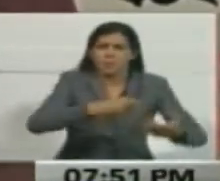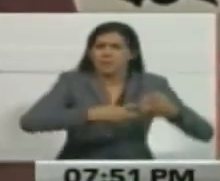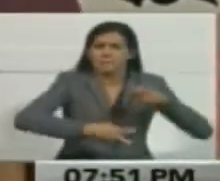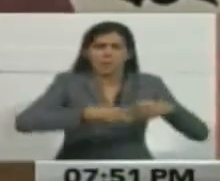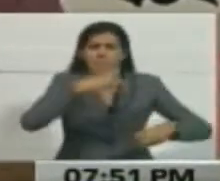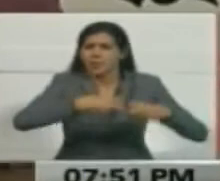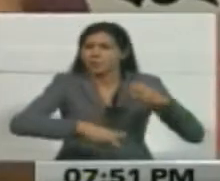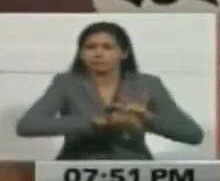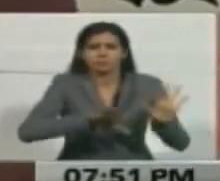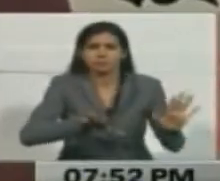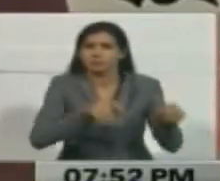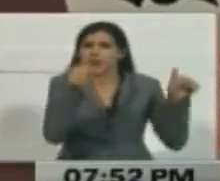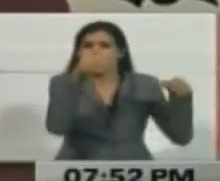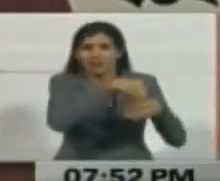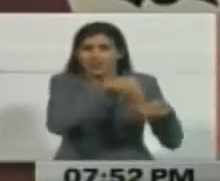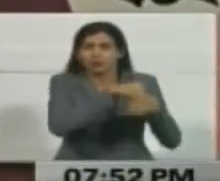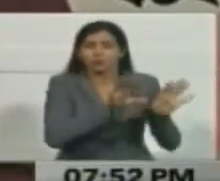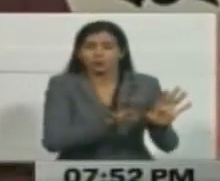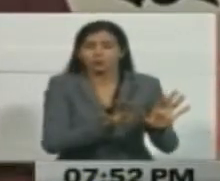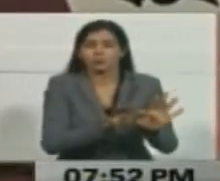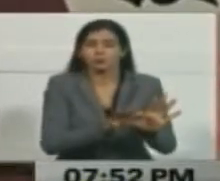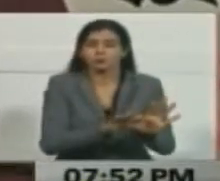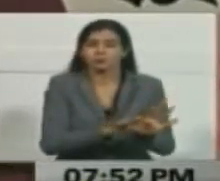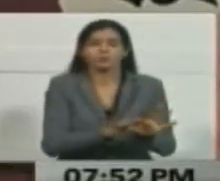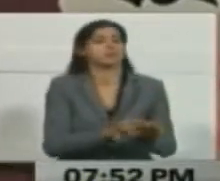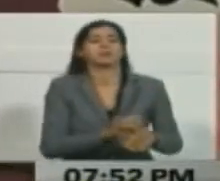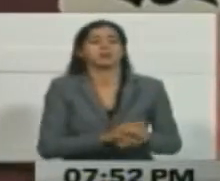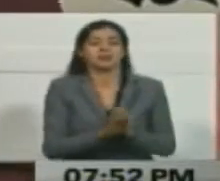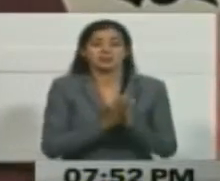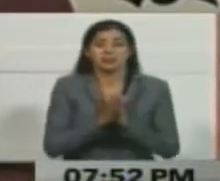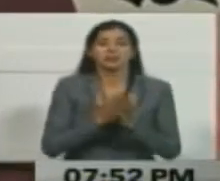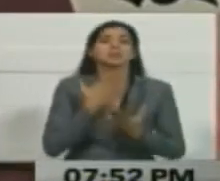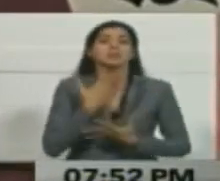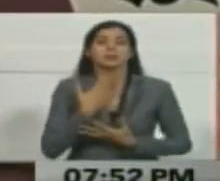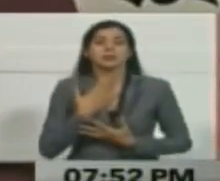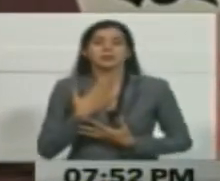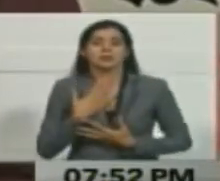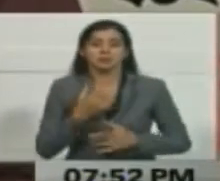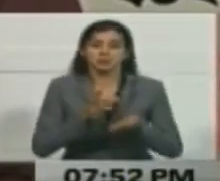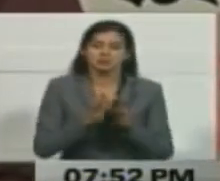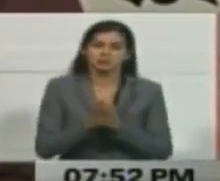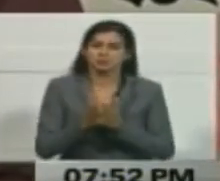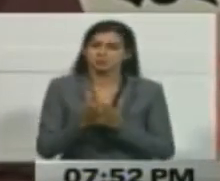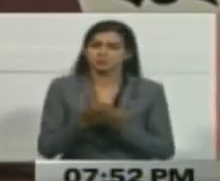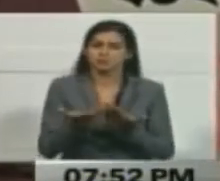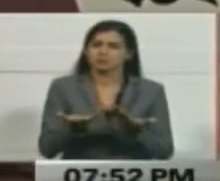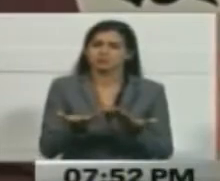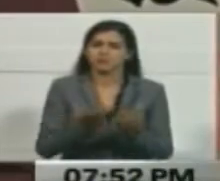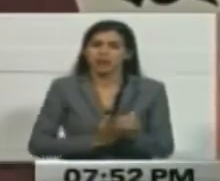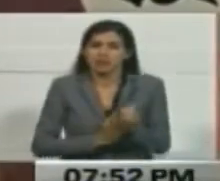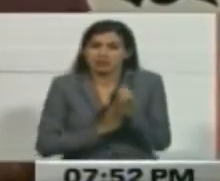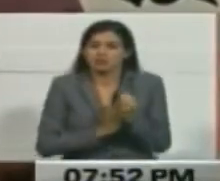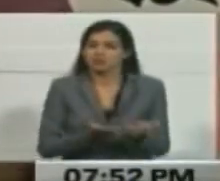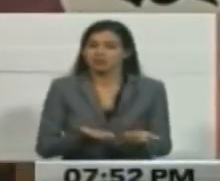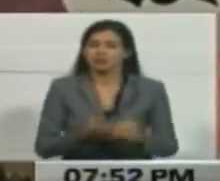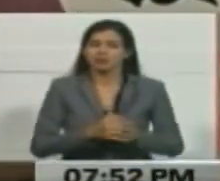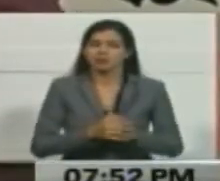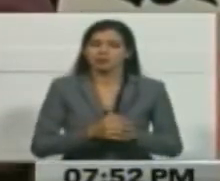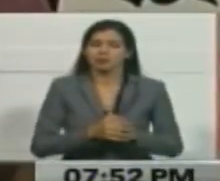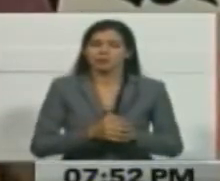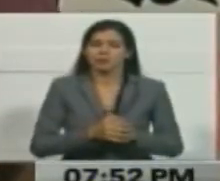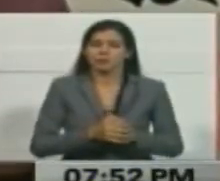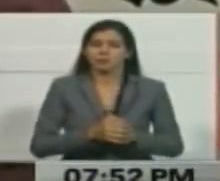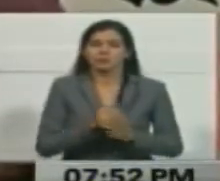de combate por media botella vacía que tienen dentro de la dirigencia de la llamada MUD, que su